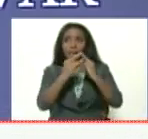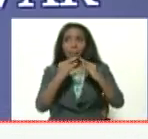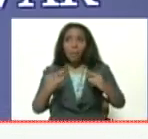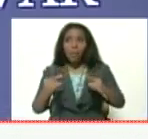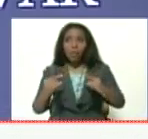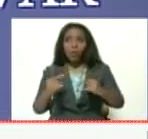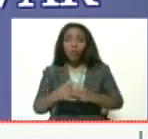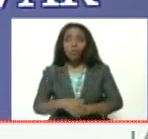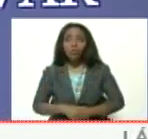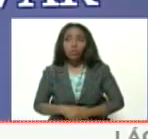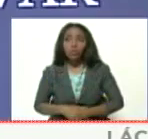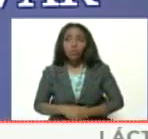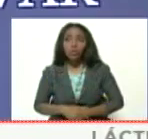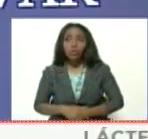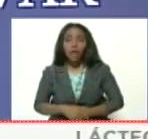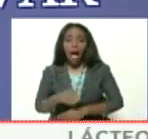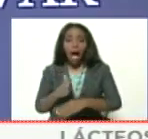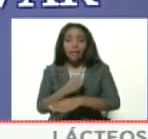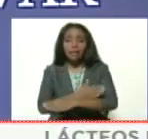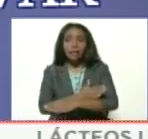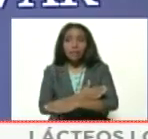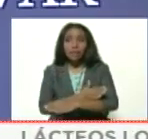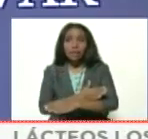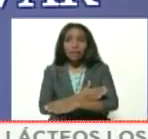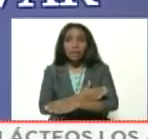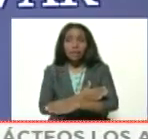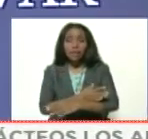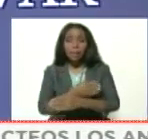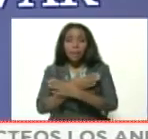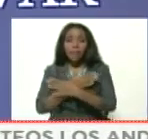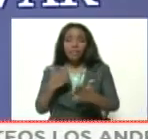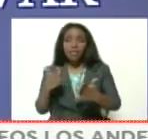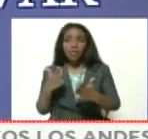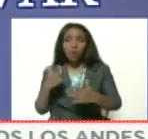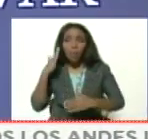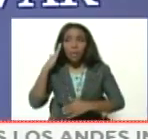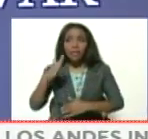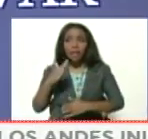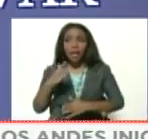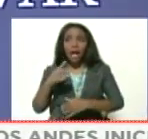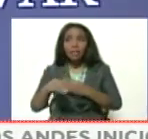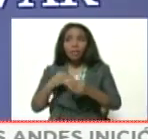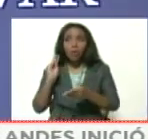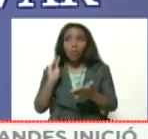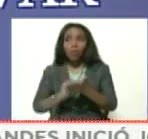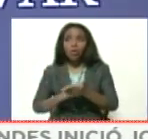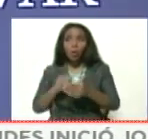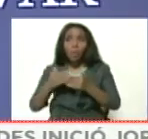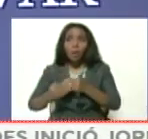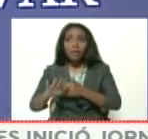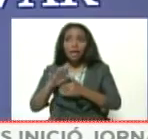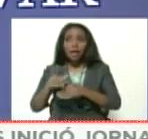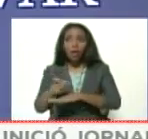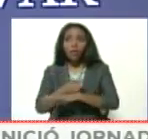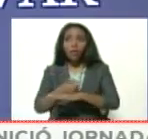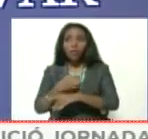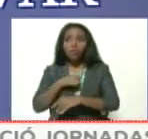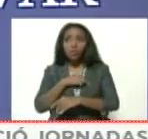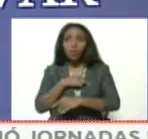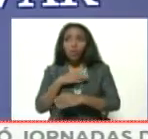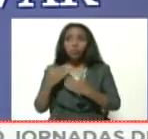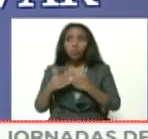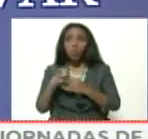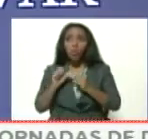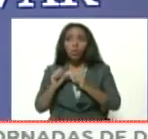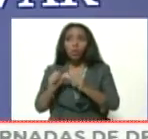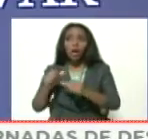de combate también y de ejercicio paramilitar están siendo puestos en marcha en Colombia. Nosotros vamos a continuar